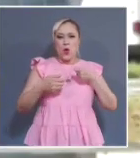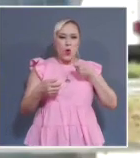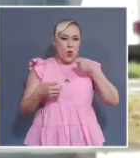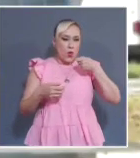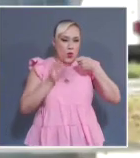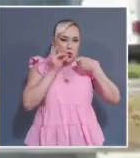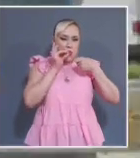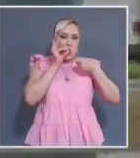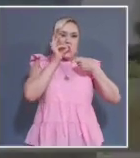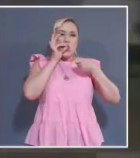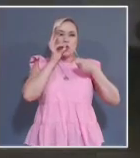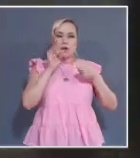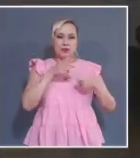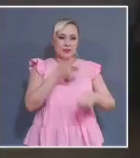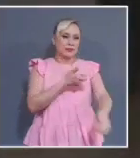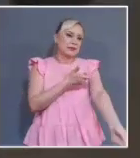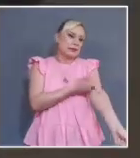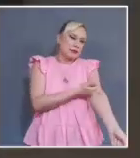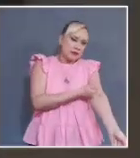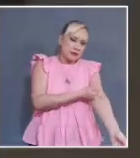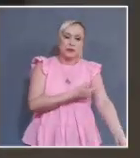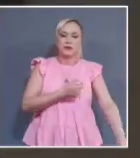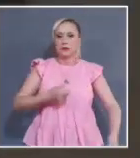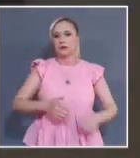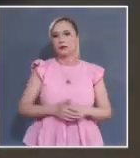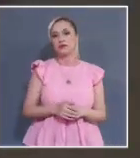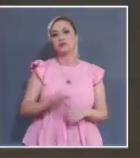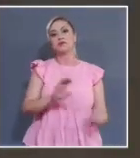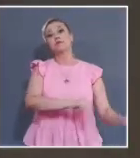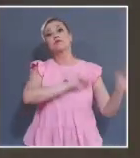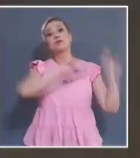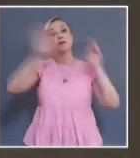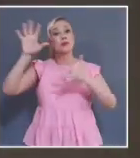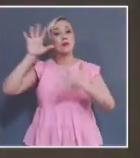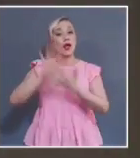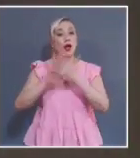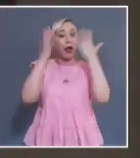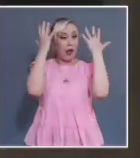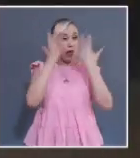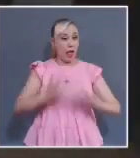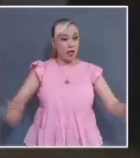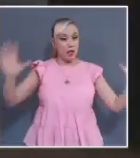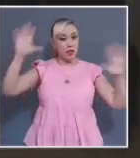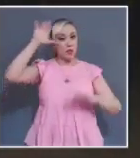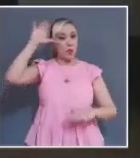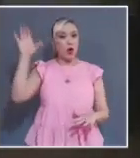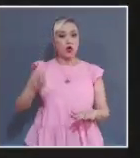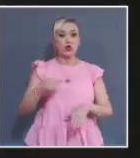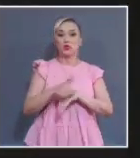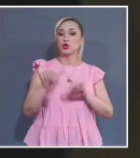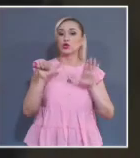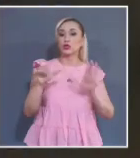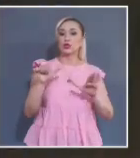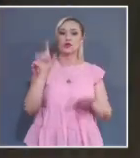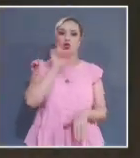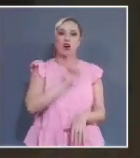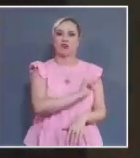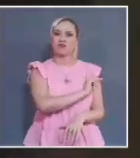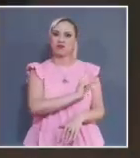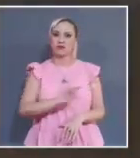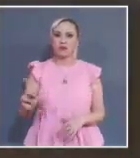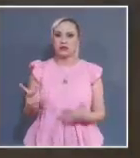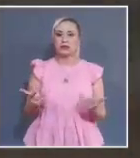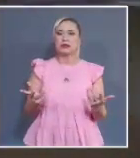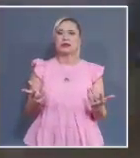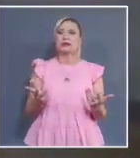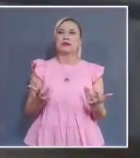ubicado en el estado de Morelos. Ahí fue donde escuchó por primera vez los beneficios que otorga la ley de amnistía a ciertas personas que están privadas